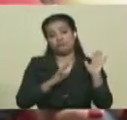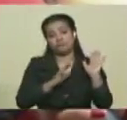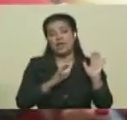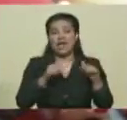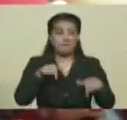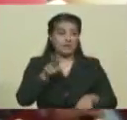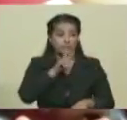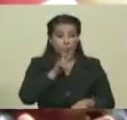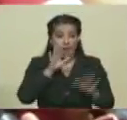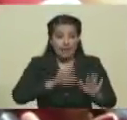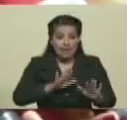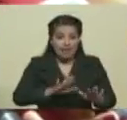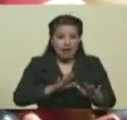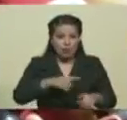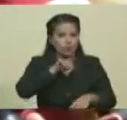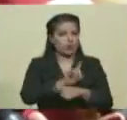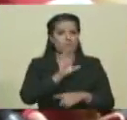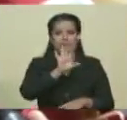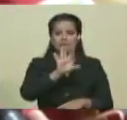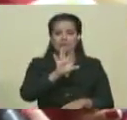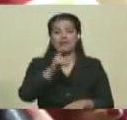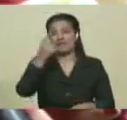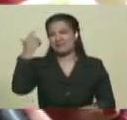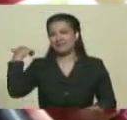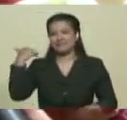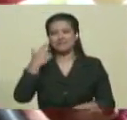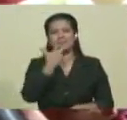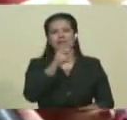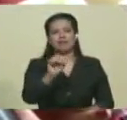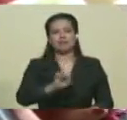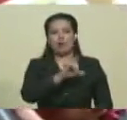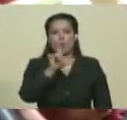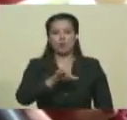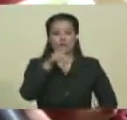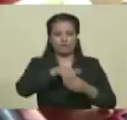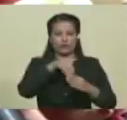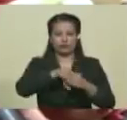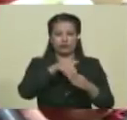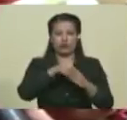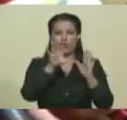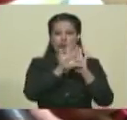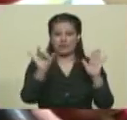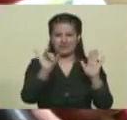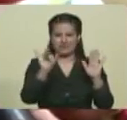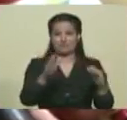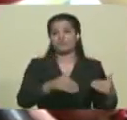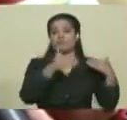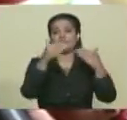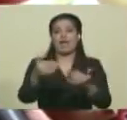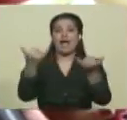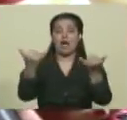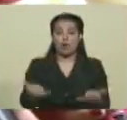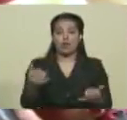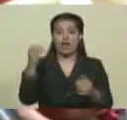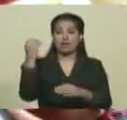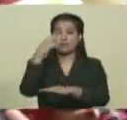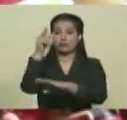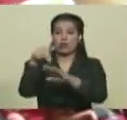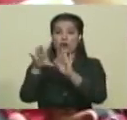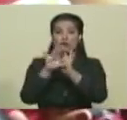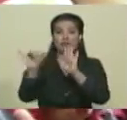Nacional Constituyente que fue electa el 30 de julio. Ahora esa asamblea, misma Asamblea Nacional Constituyente, de